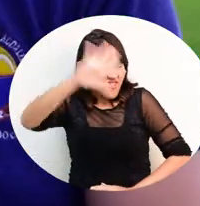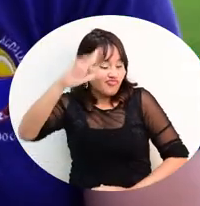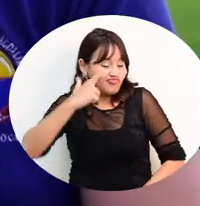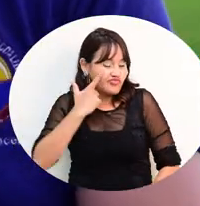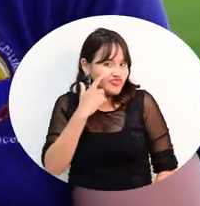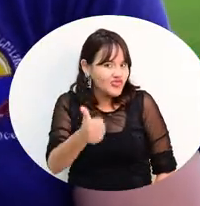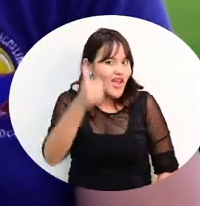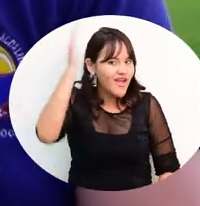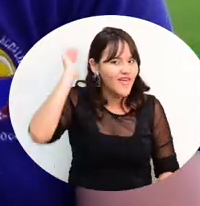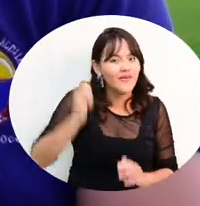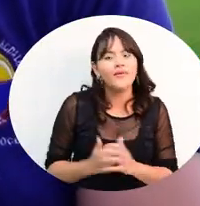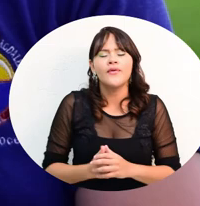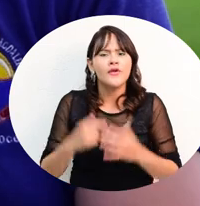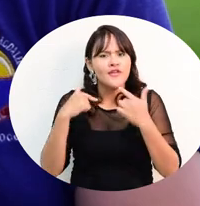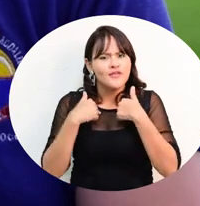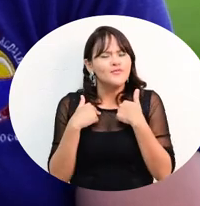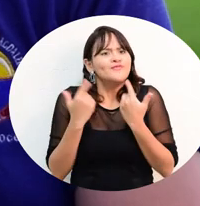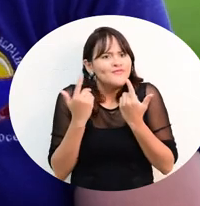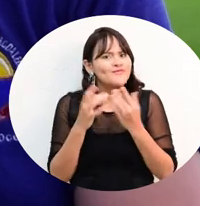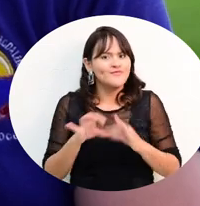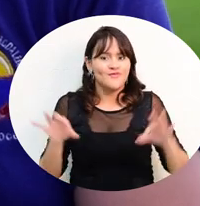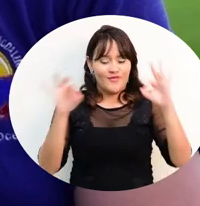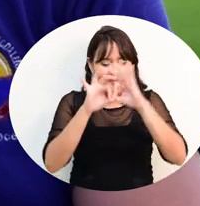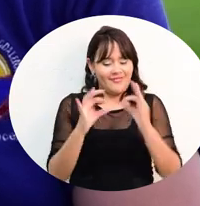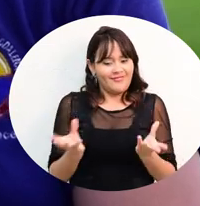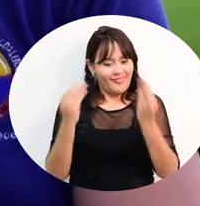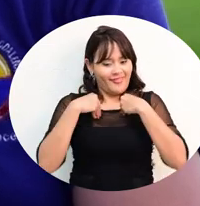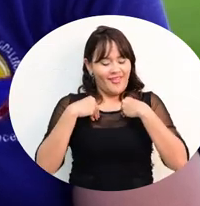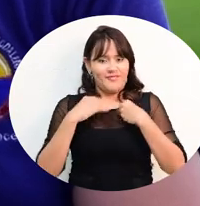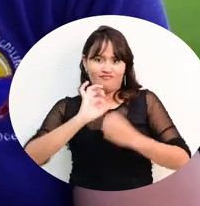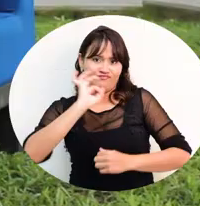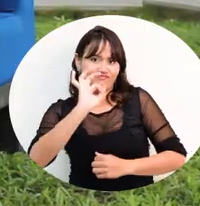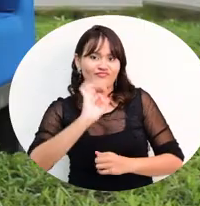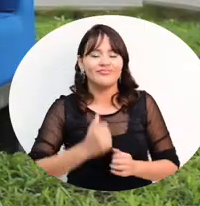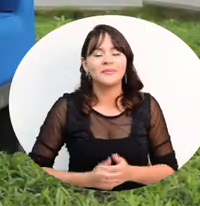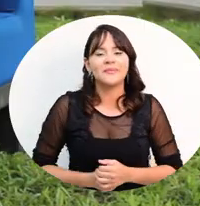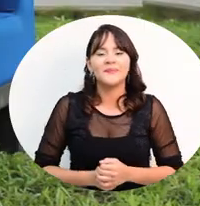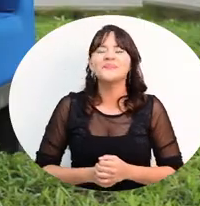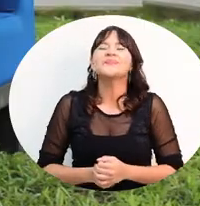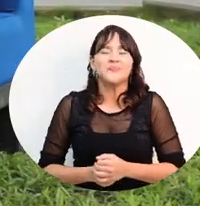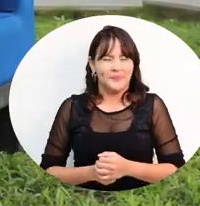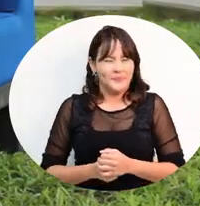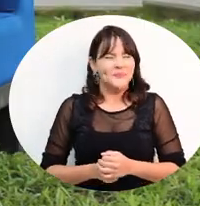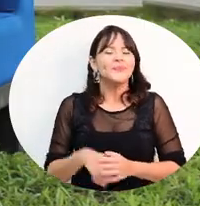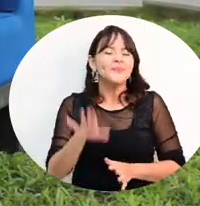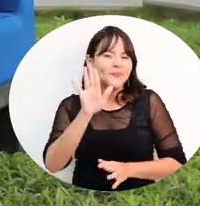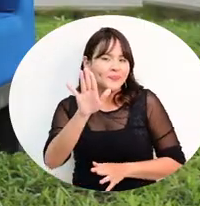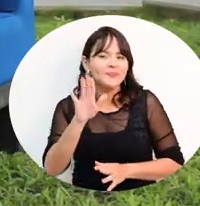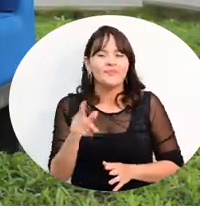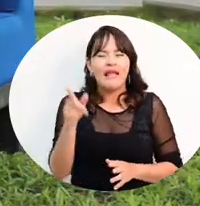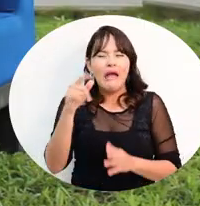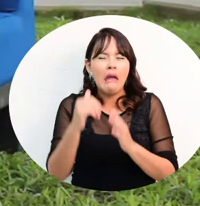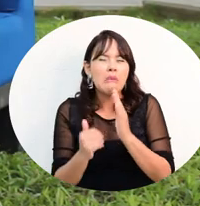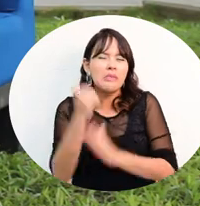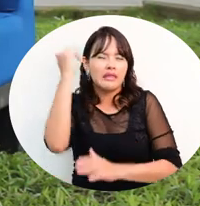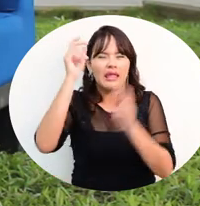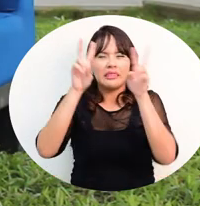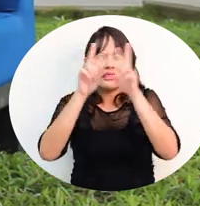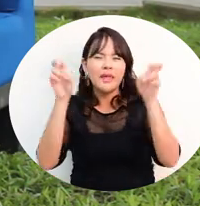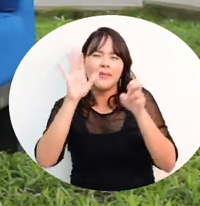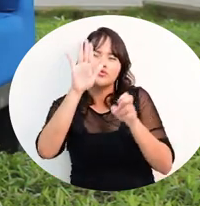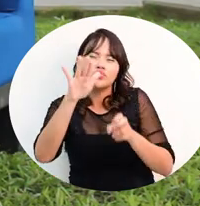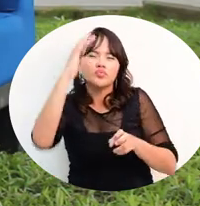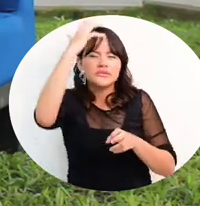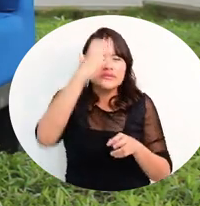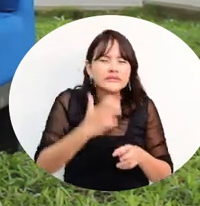No, men, muy bacano. O sea, un logro muy importante para mí en mi vida personal. ¿Cómo hace algo entre entrar en tónica de